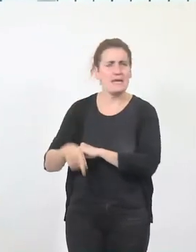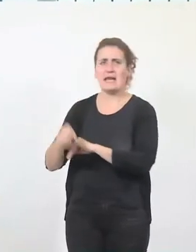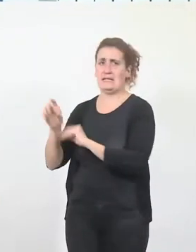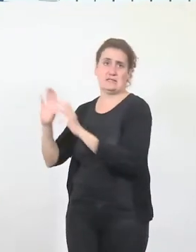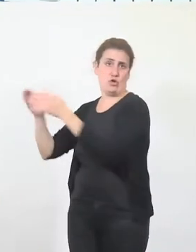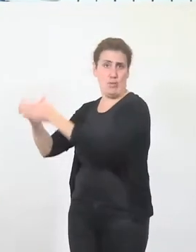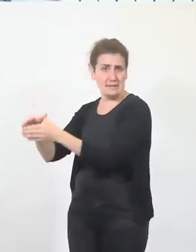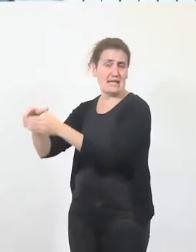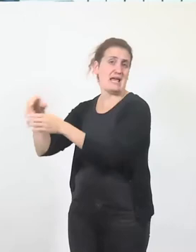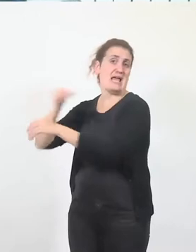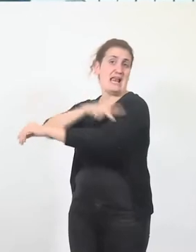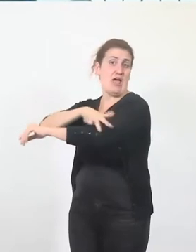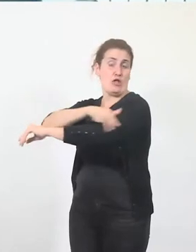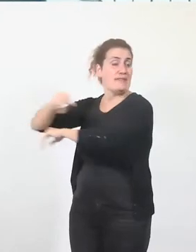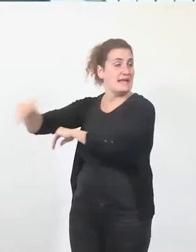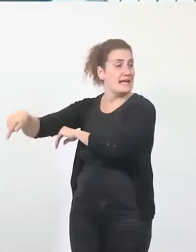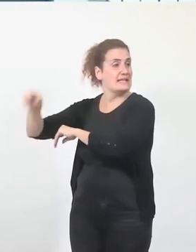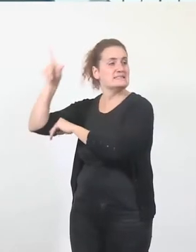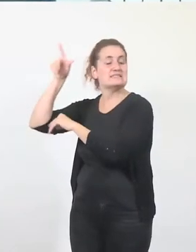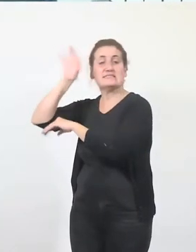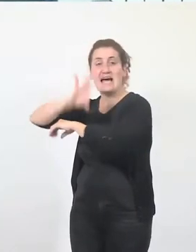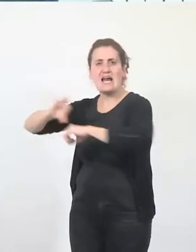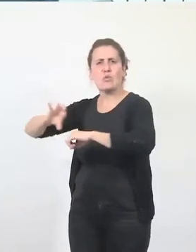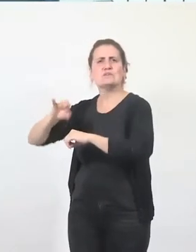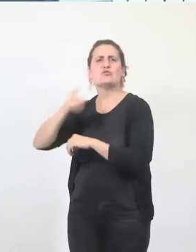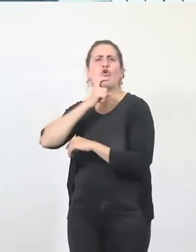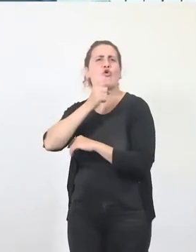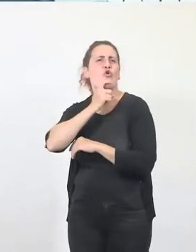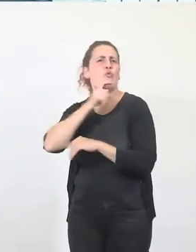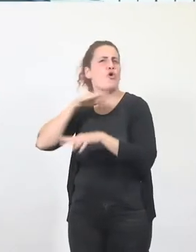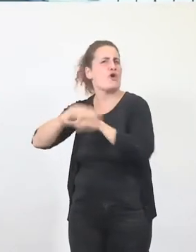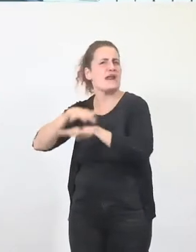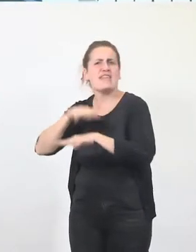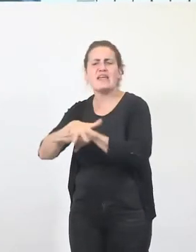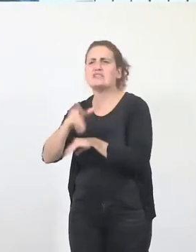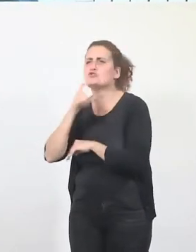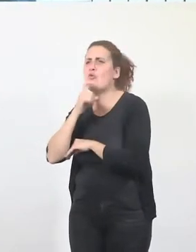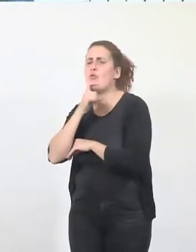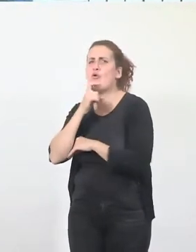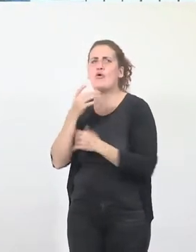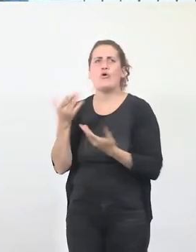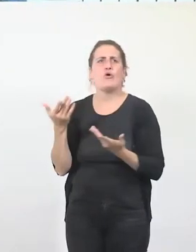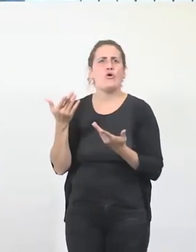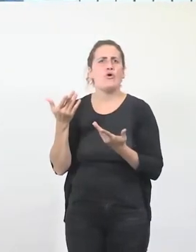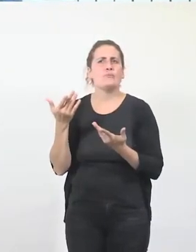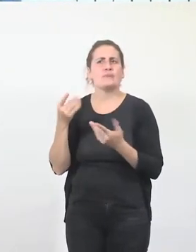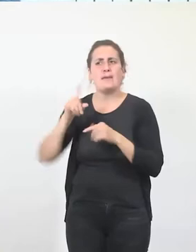Mujeres Saharauis, ¿cómo están ahora las redes y qué se pretende